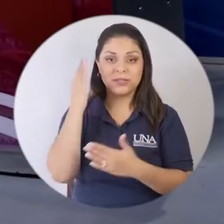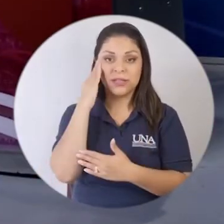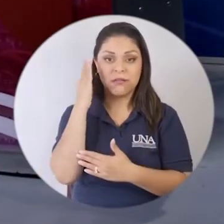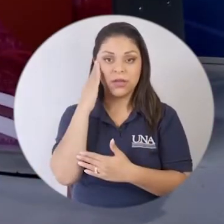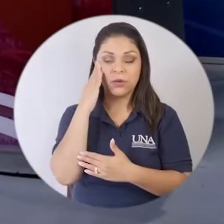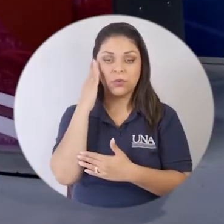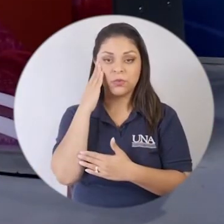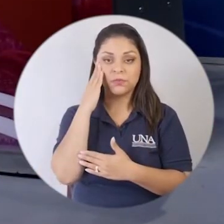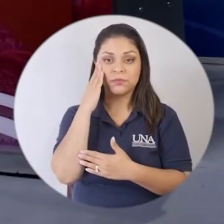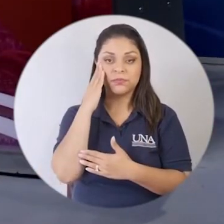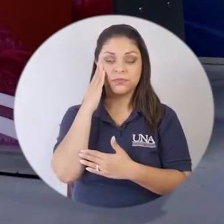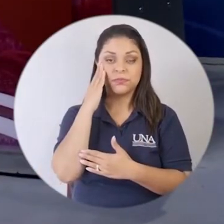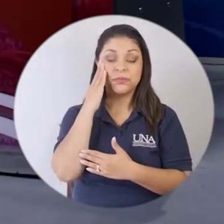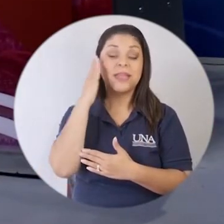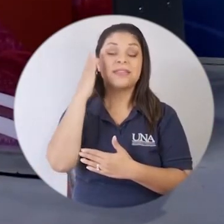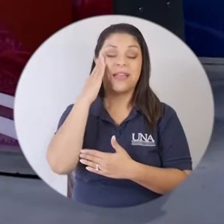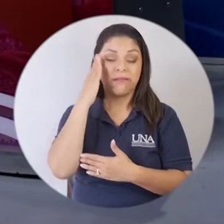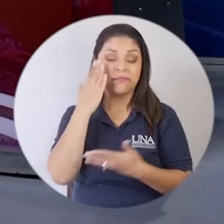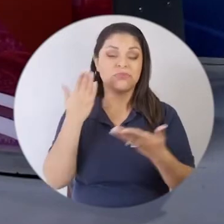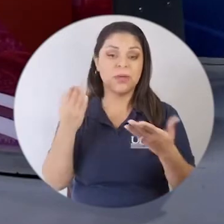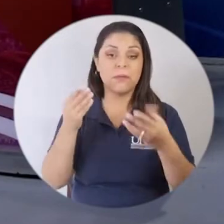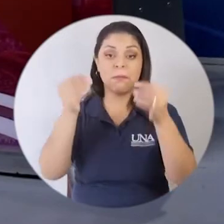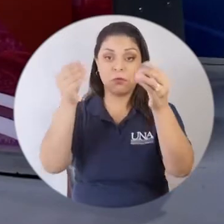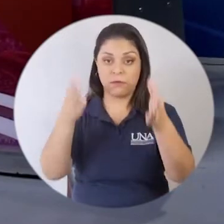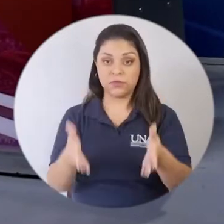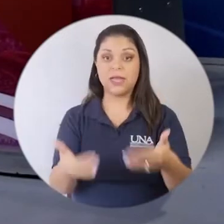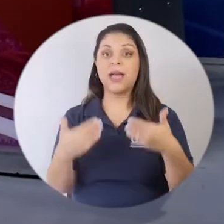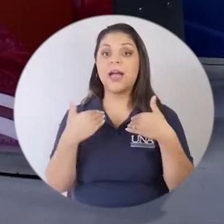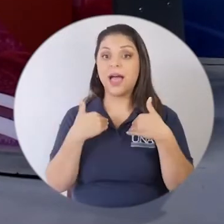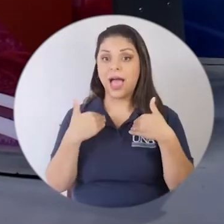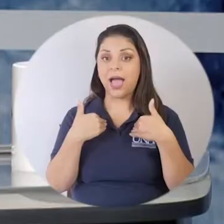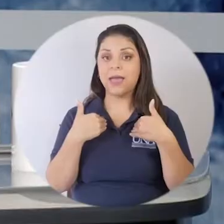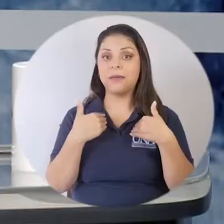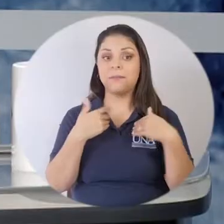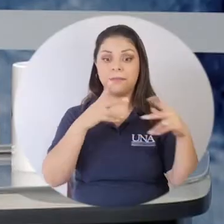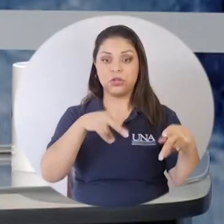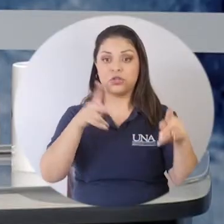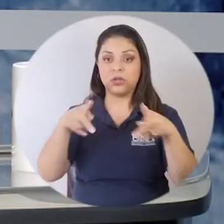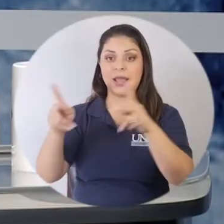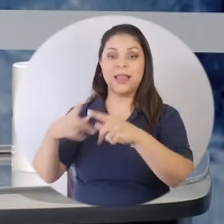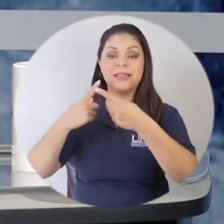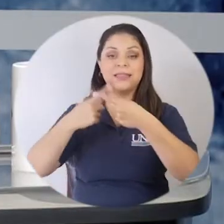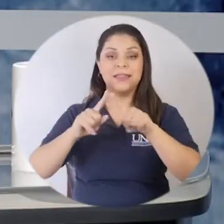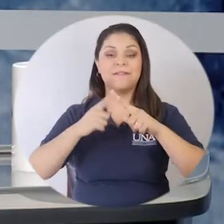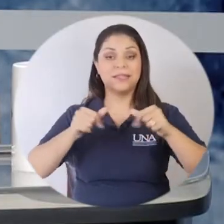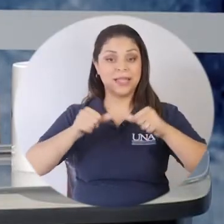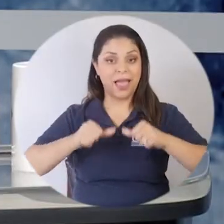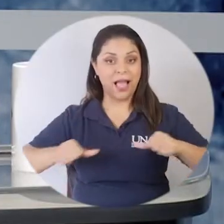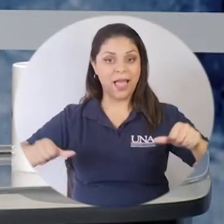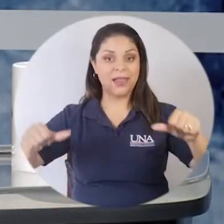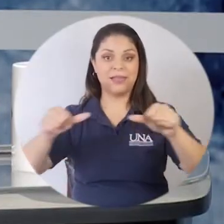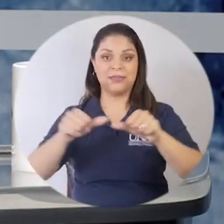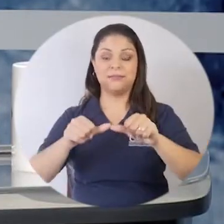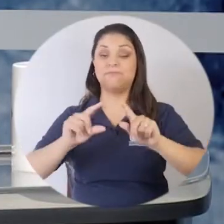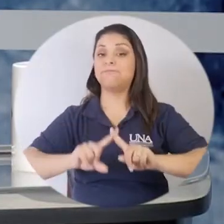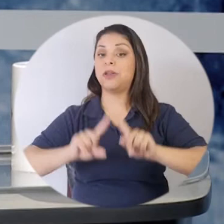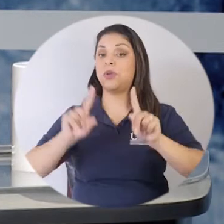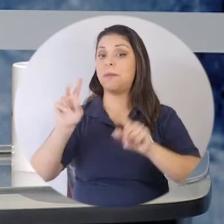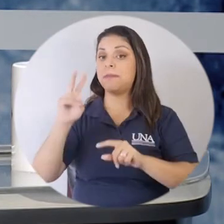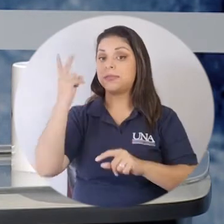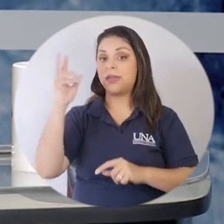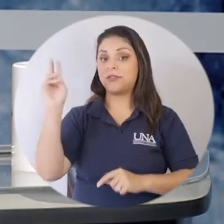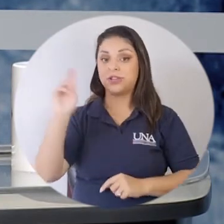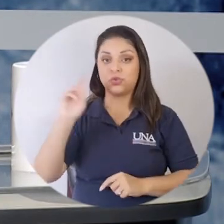¿verdad? Sabemos que la docencia, tenemos personal de diferentes áreas, pero como vicerrectoría tenemos